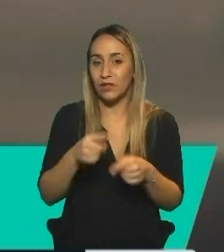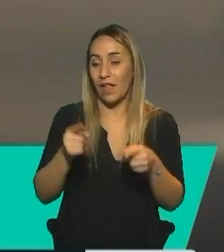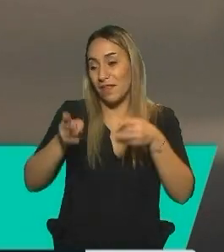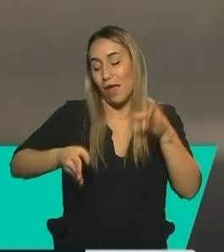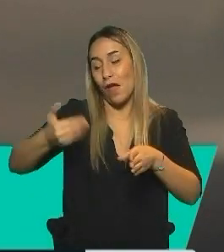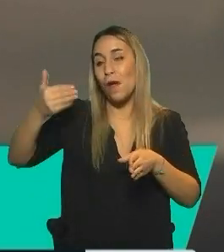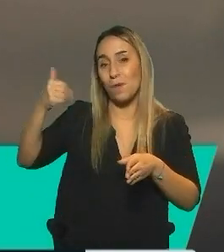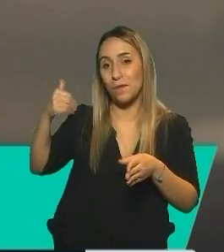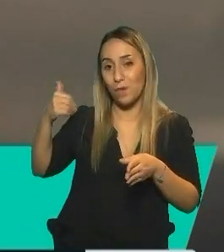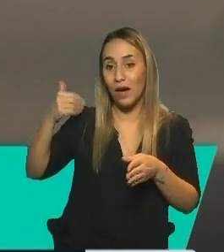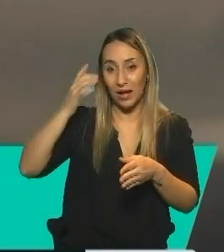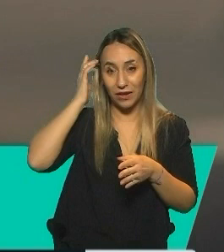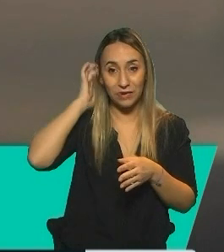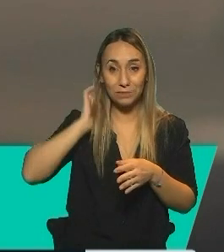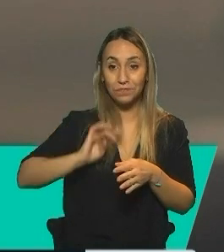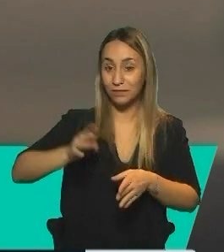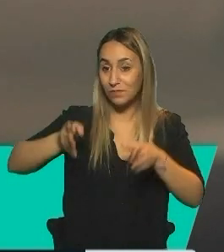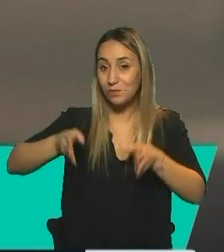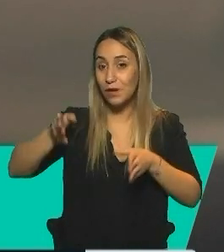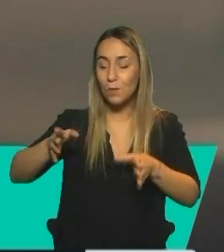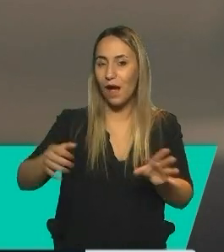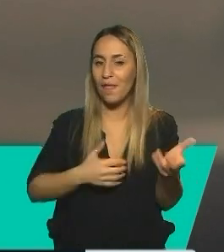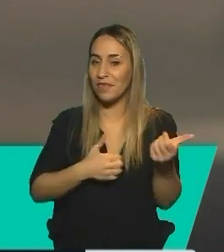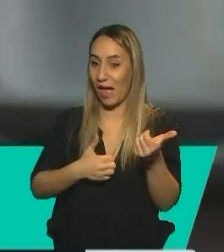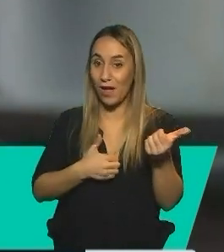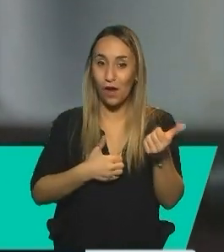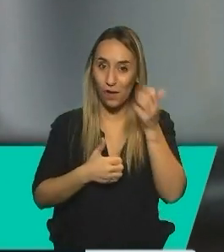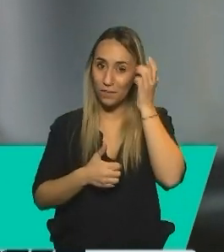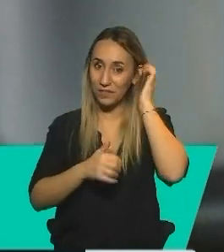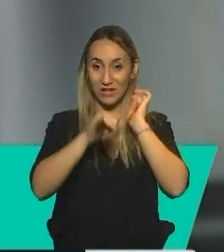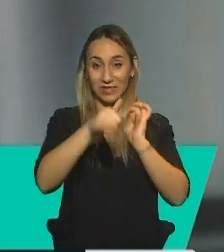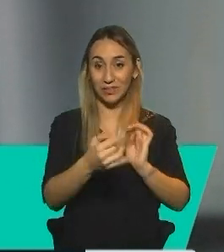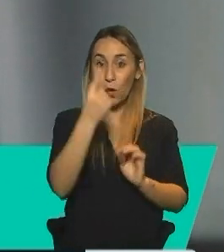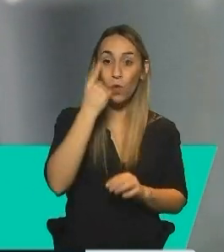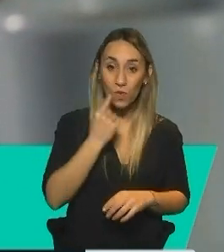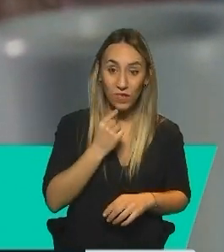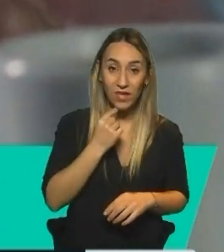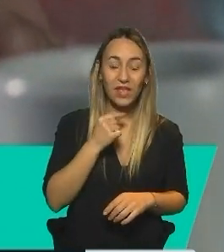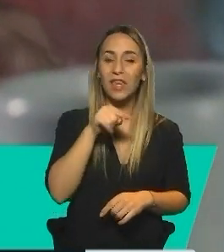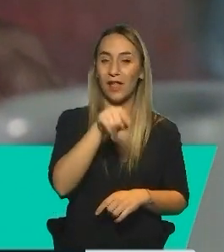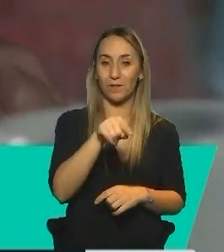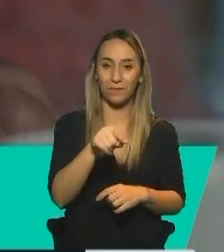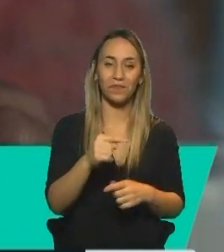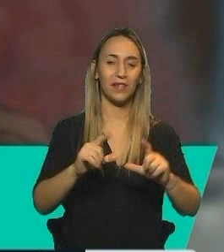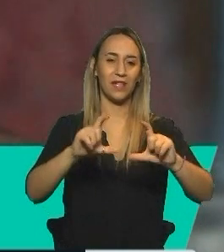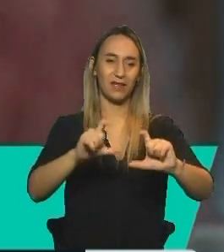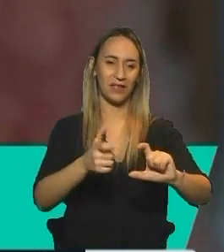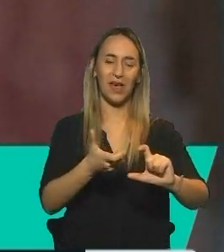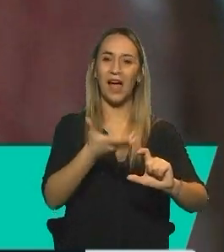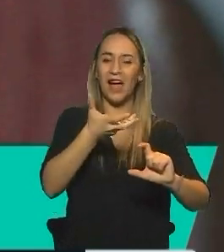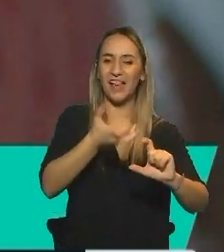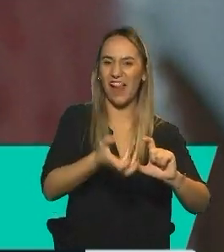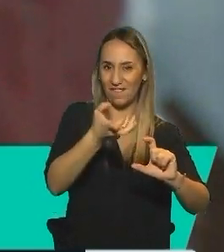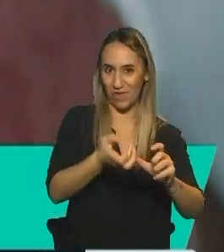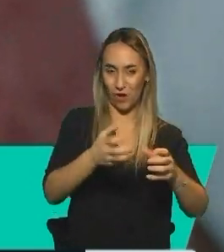época, de esa época del tango. Sí, un día agarró el grabador, el